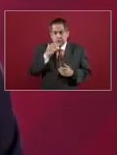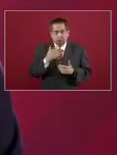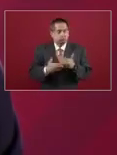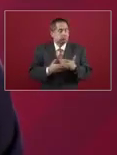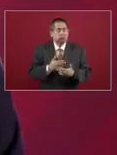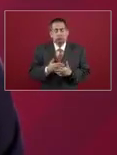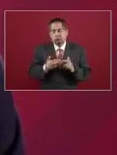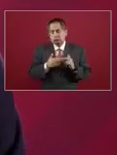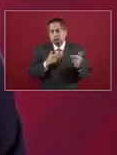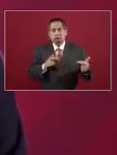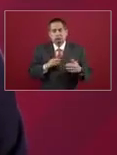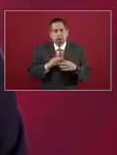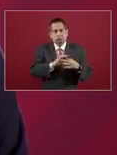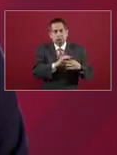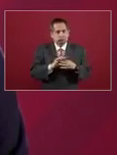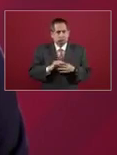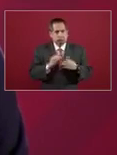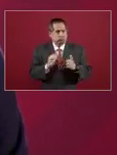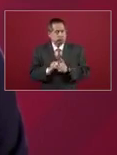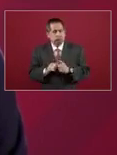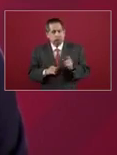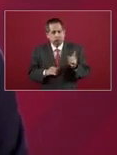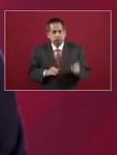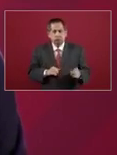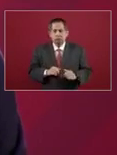relación con